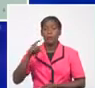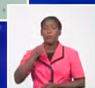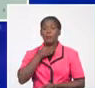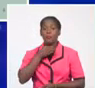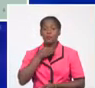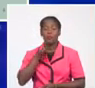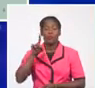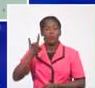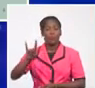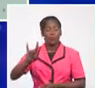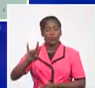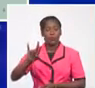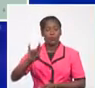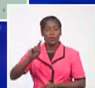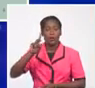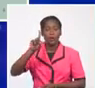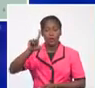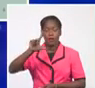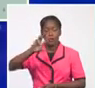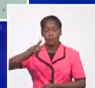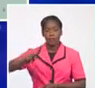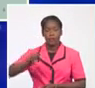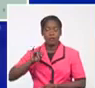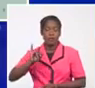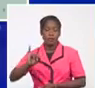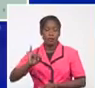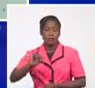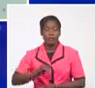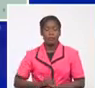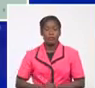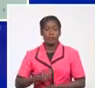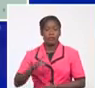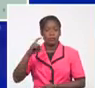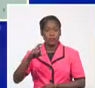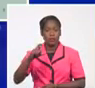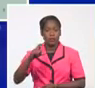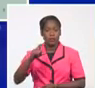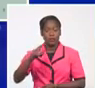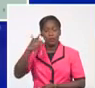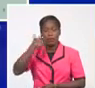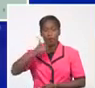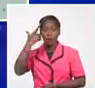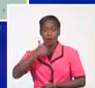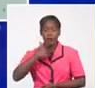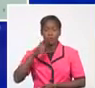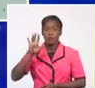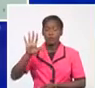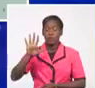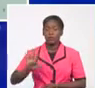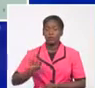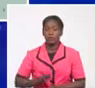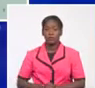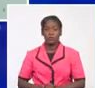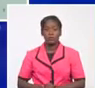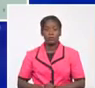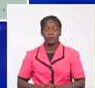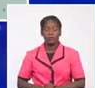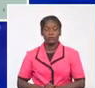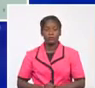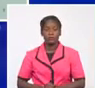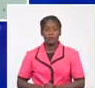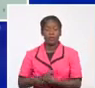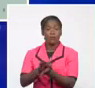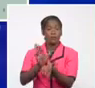6, Los Arabos y Martí y Calimete con 5 cada uno, Ciénaga de Zapata 3 y